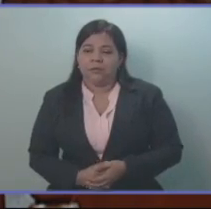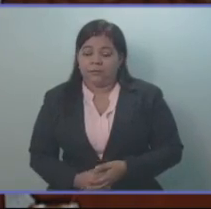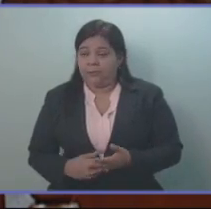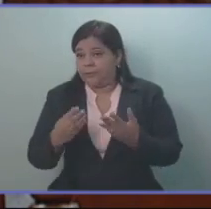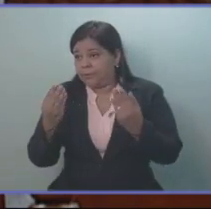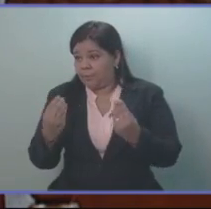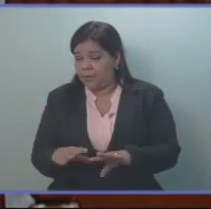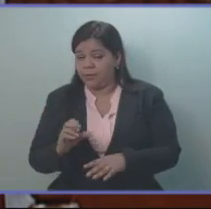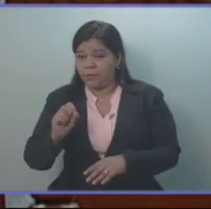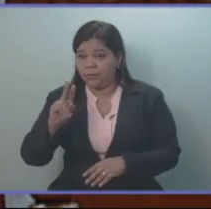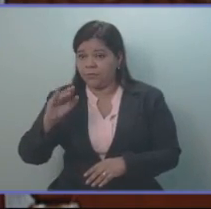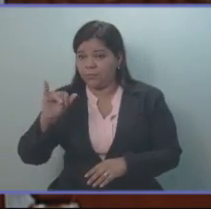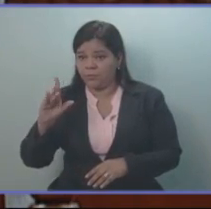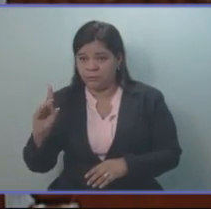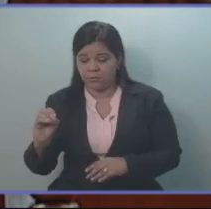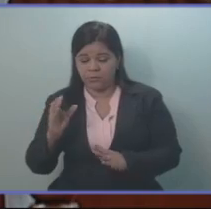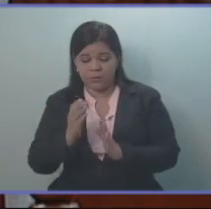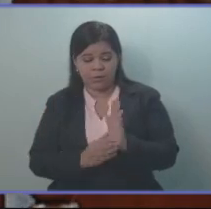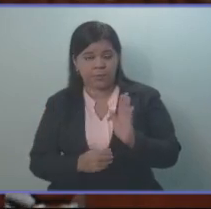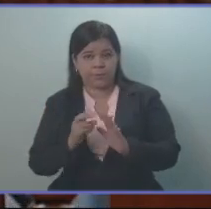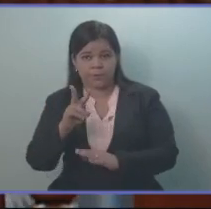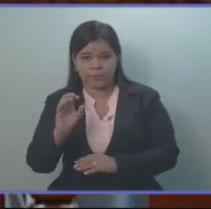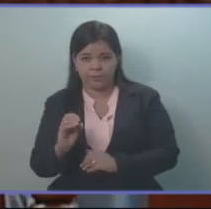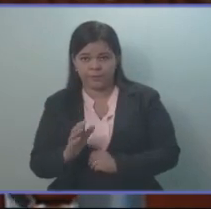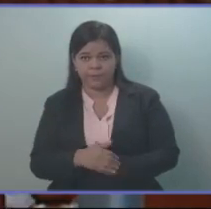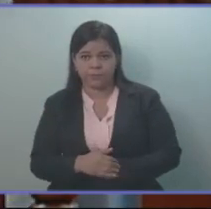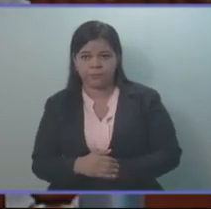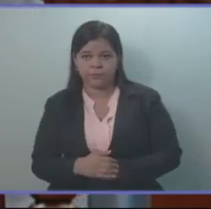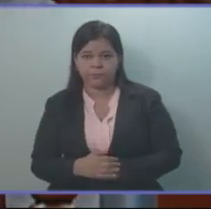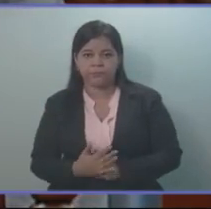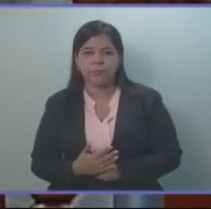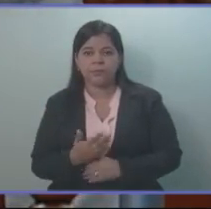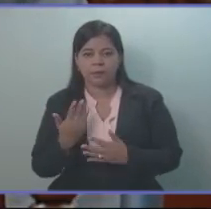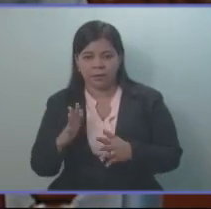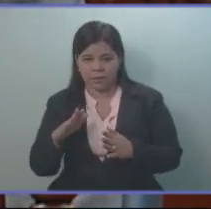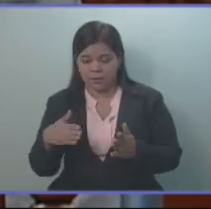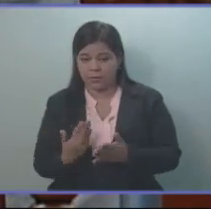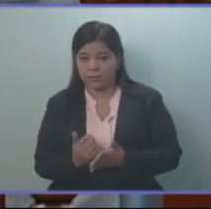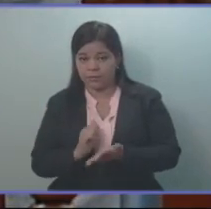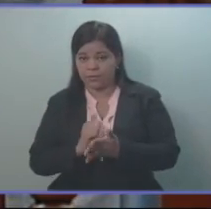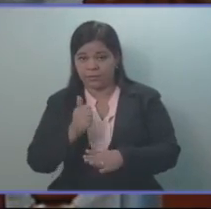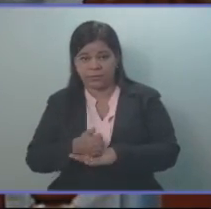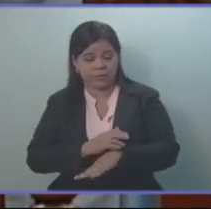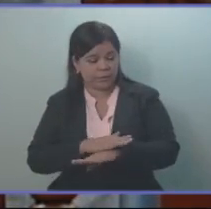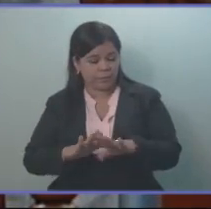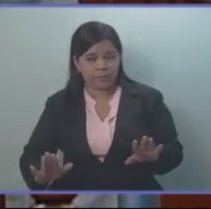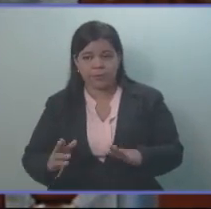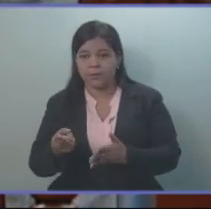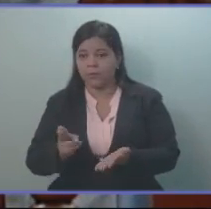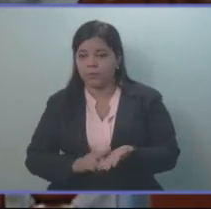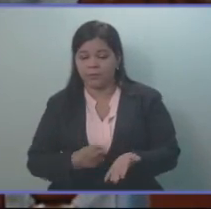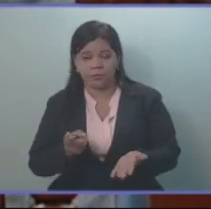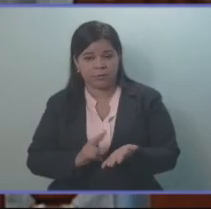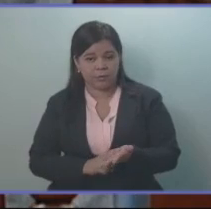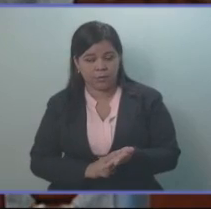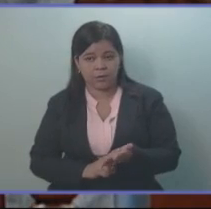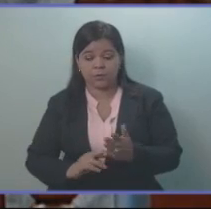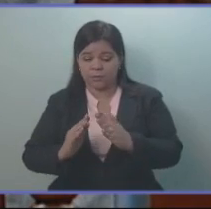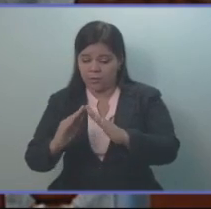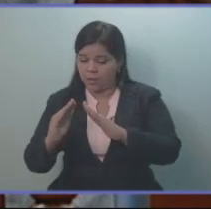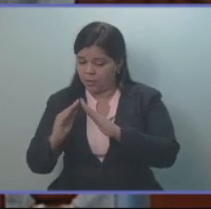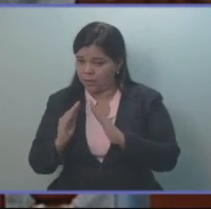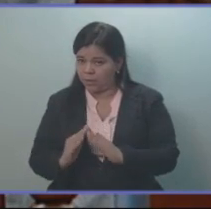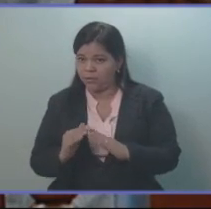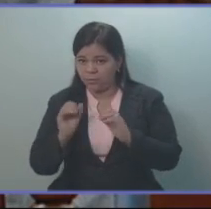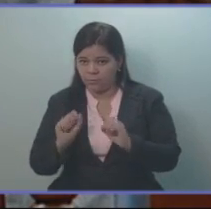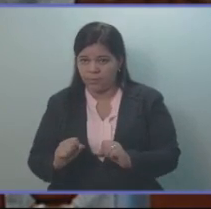del subsidio, artículo 20. La determinación del contrato de habitación